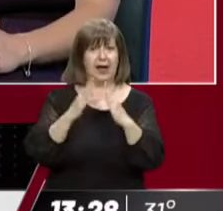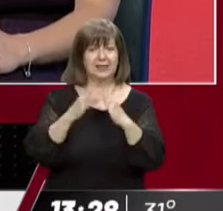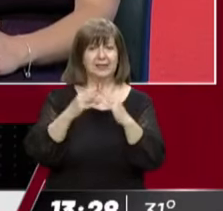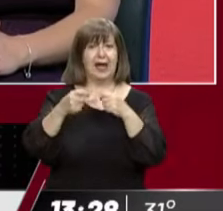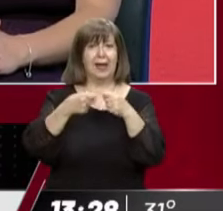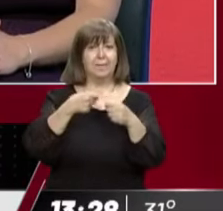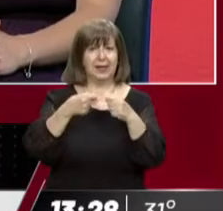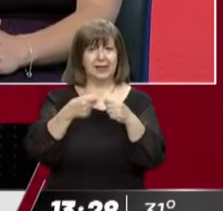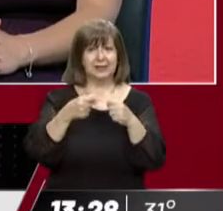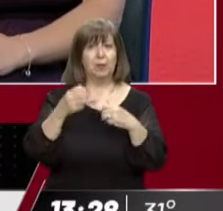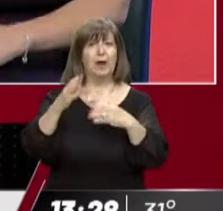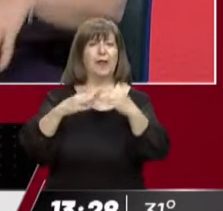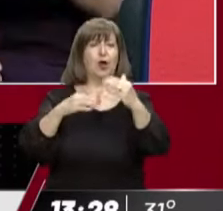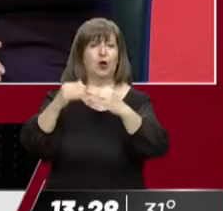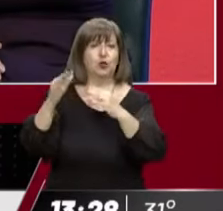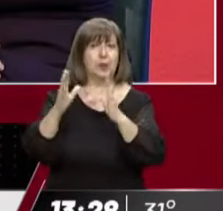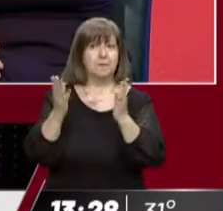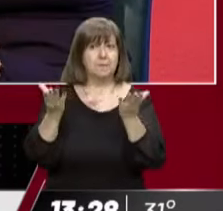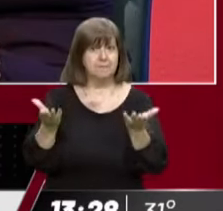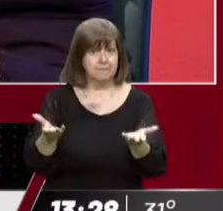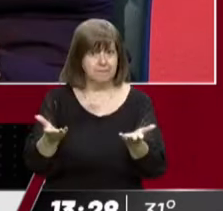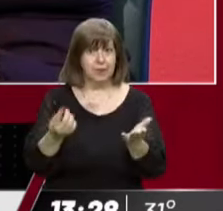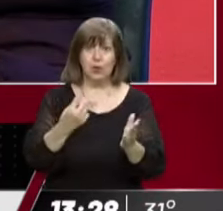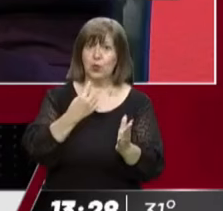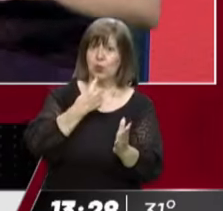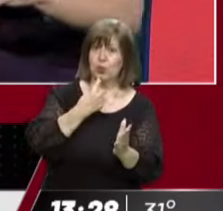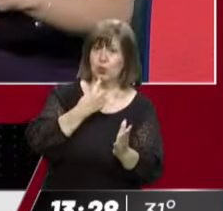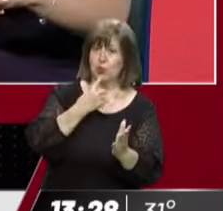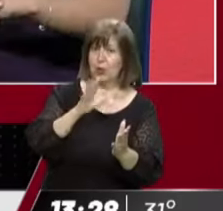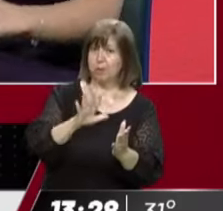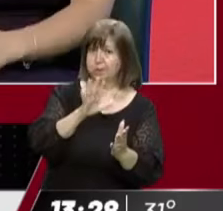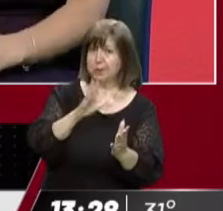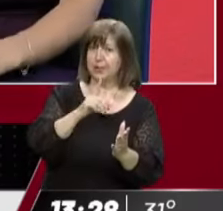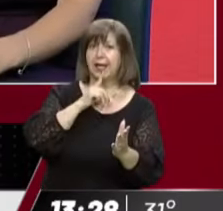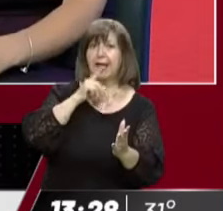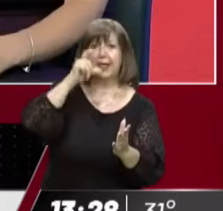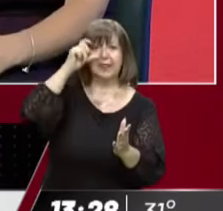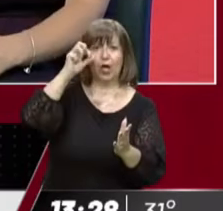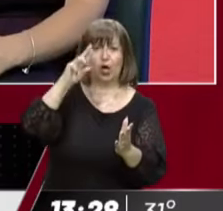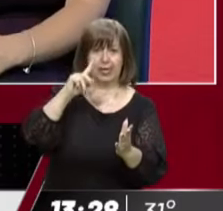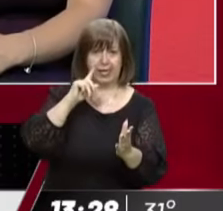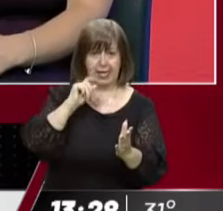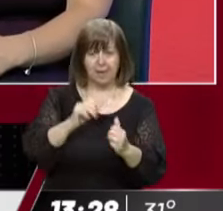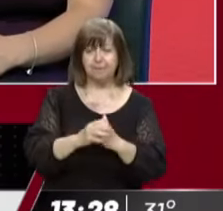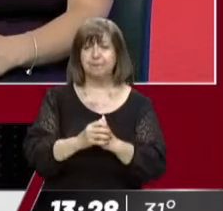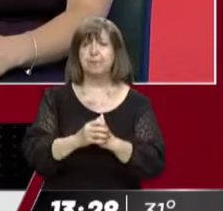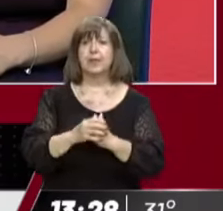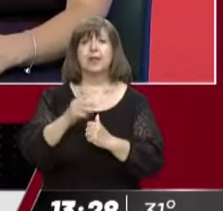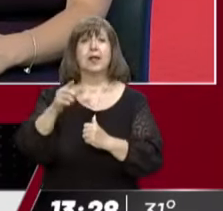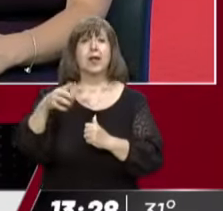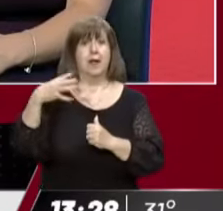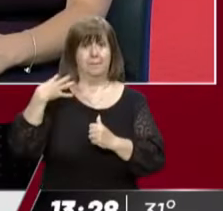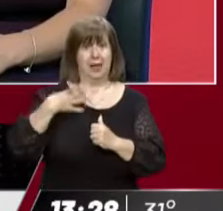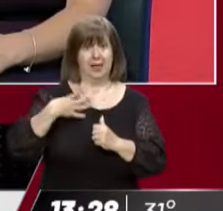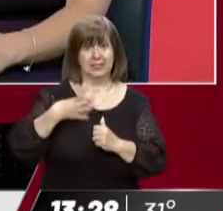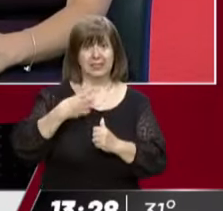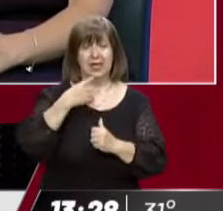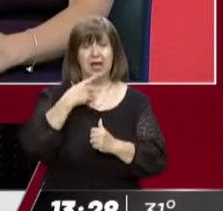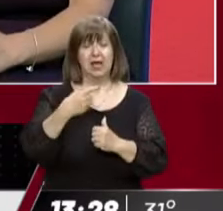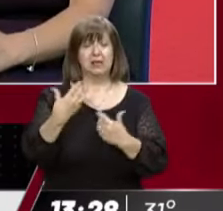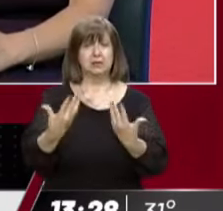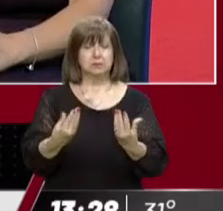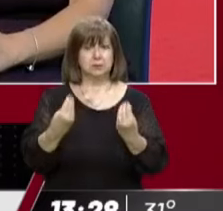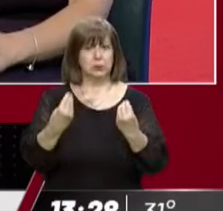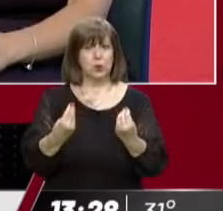de alguna manera, no hay recursos económicos como para levantar tanta cantidad de viviendas. Entonces ahora están con el día a